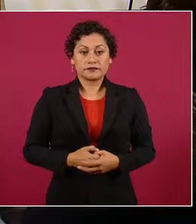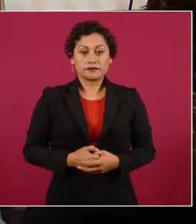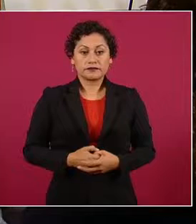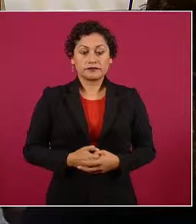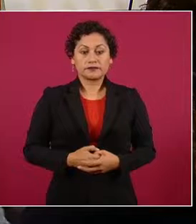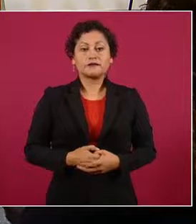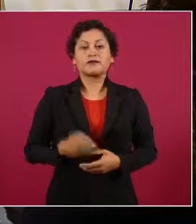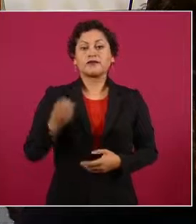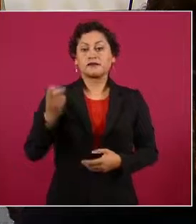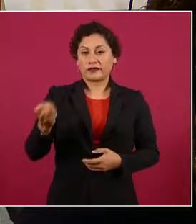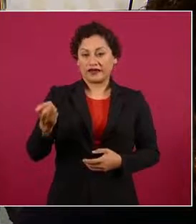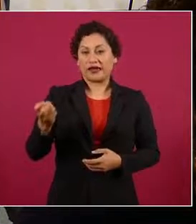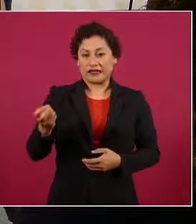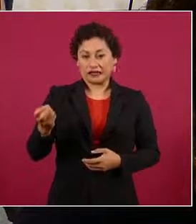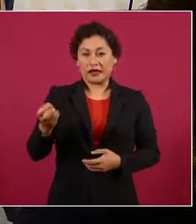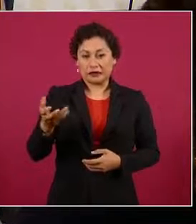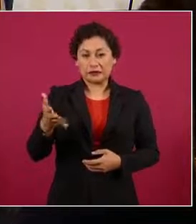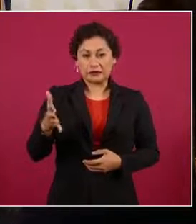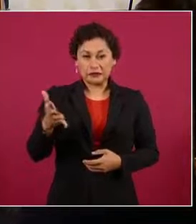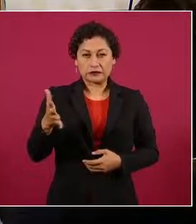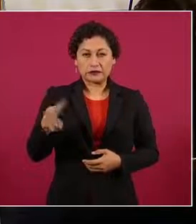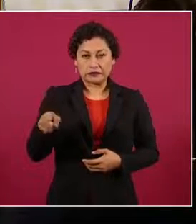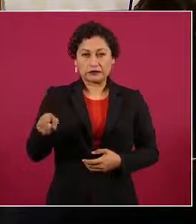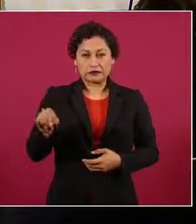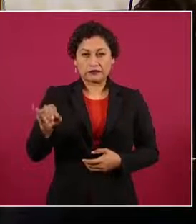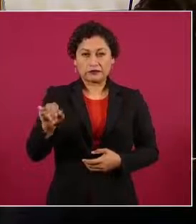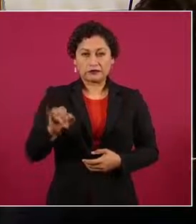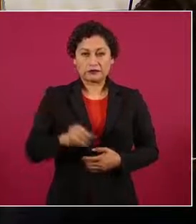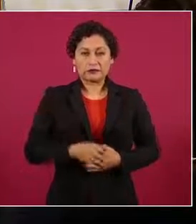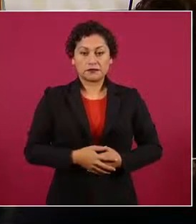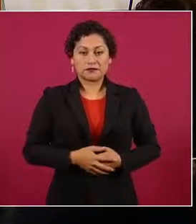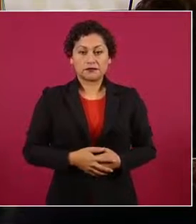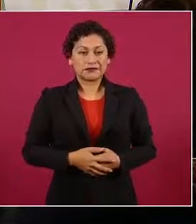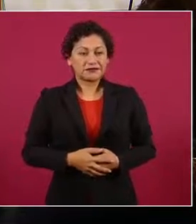Esa es una parte, pero sí. ¿Eh?